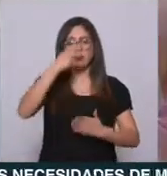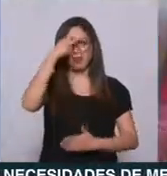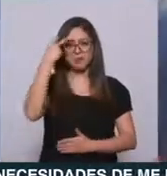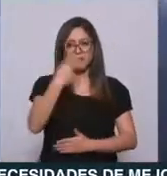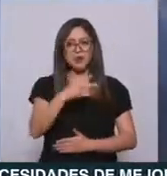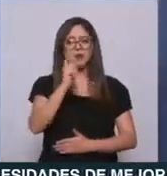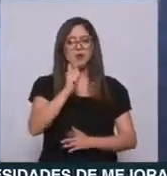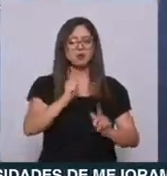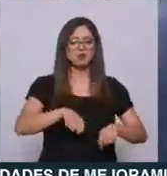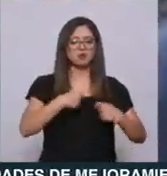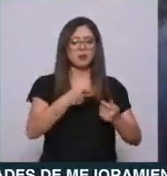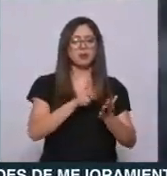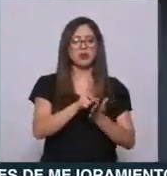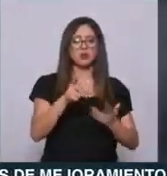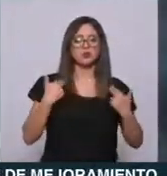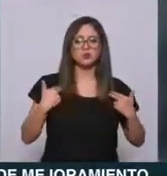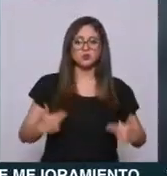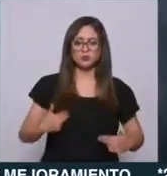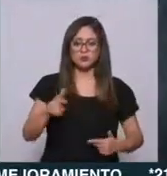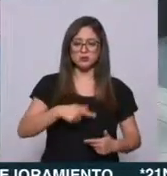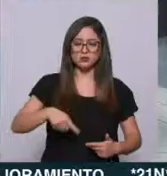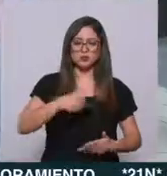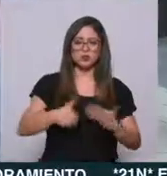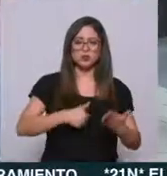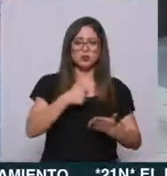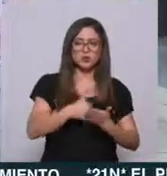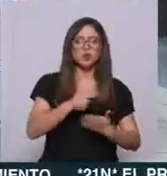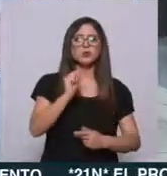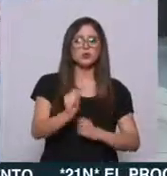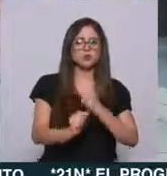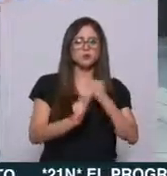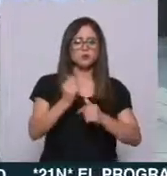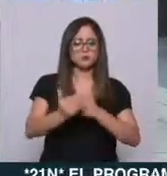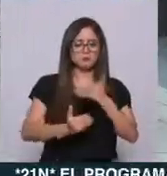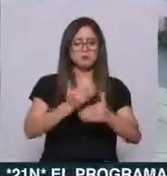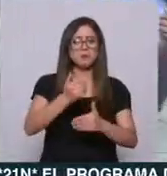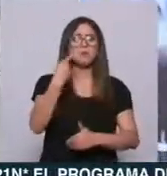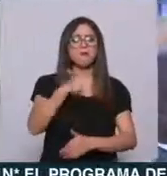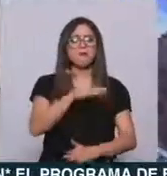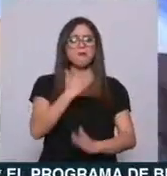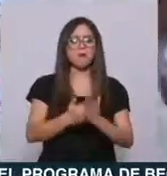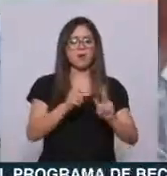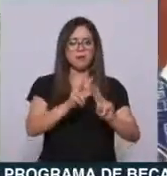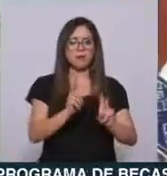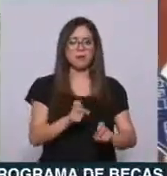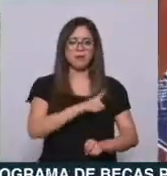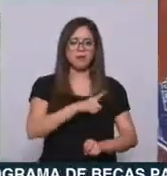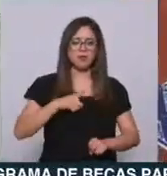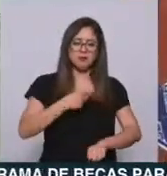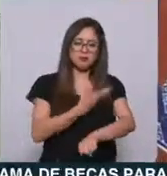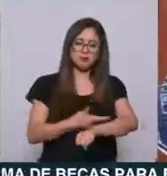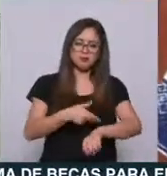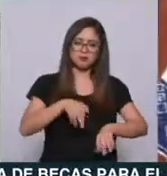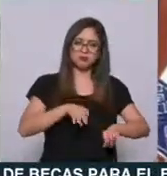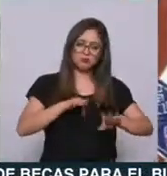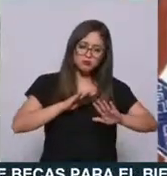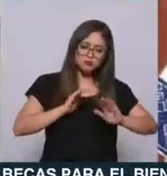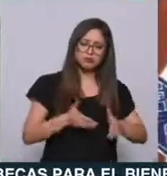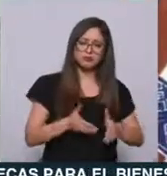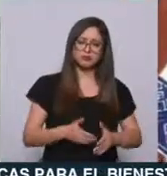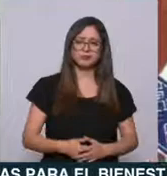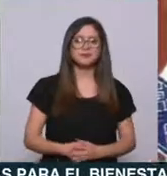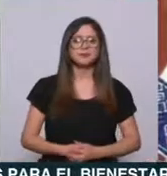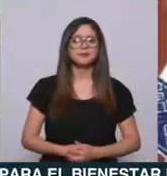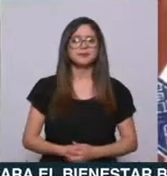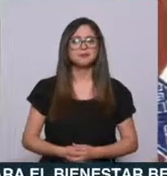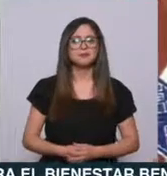de derechos humanos en la ciudad se han tenido avances, aún hay temas en los que se deben trabajar. Constantemente se están violentando